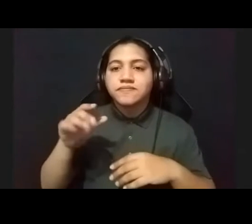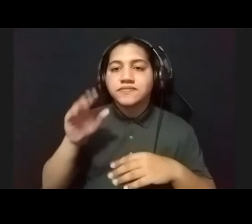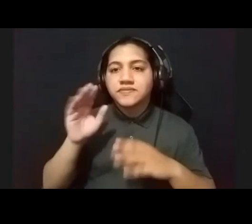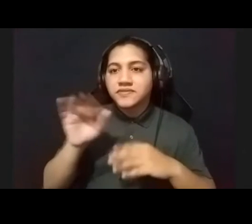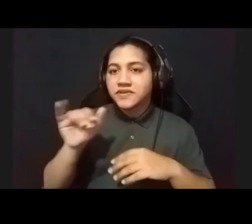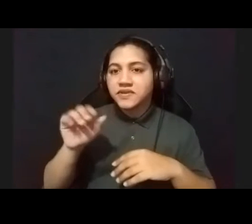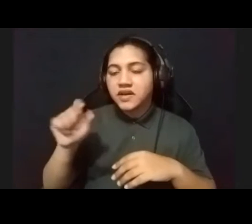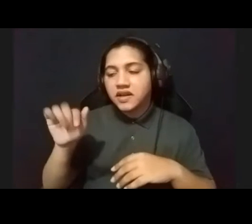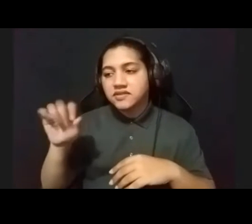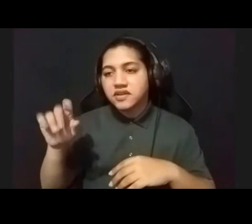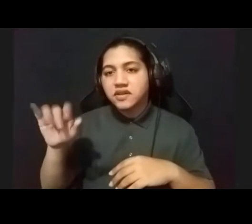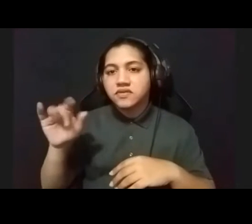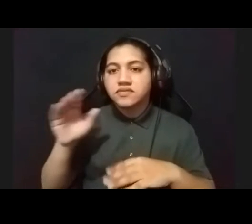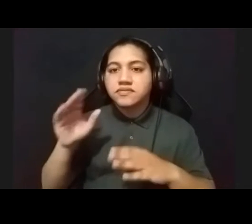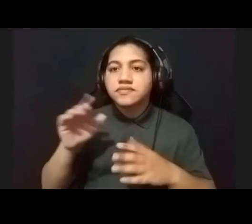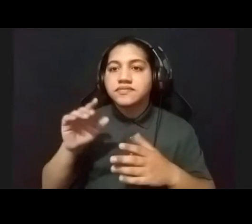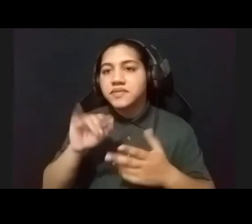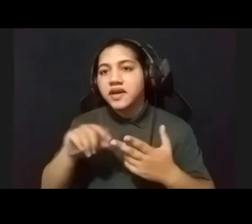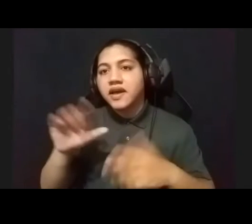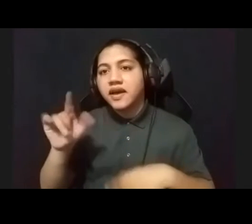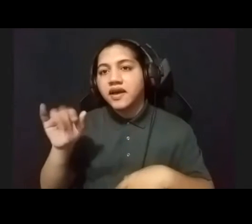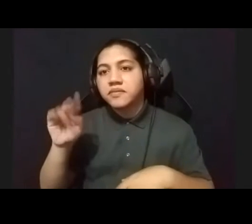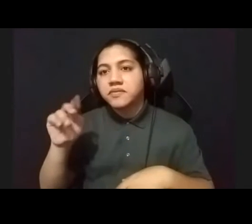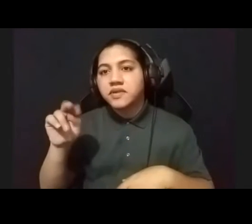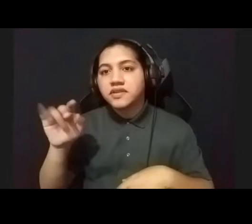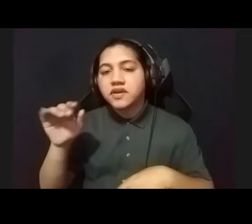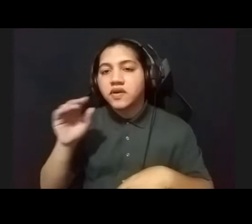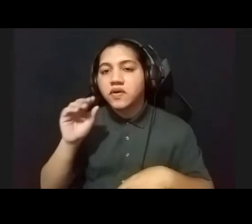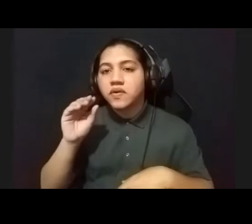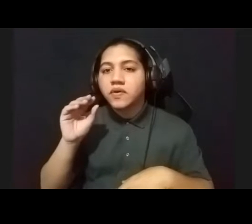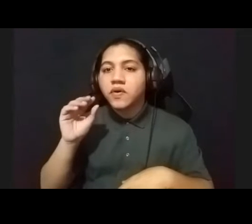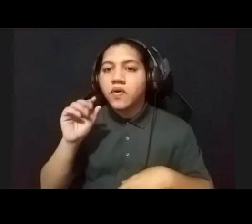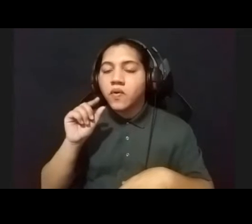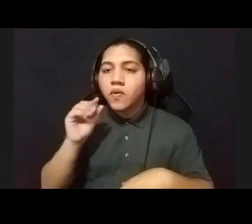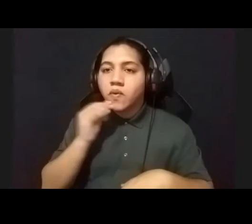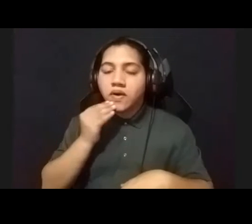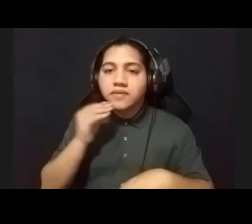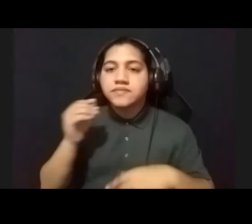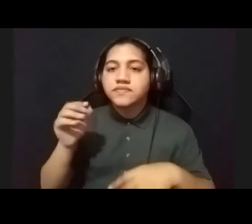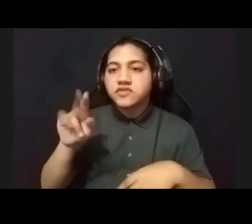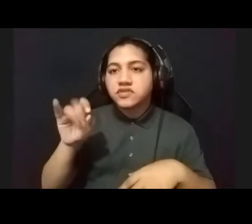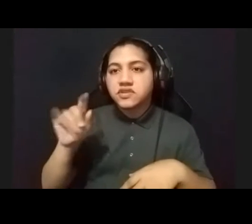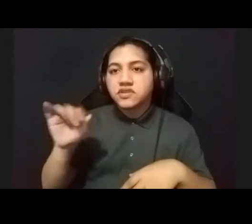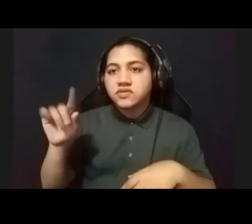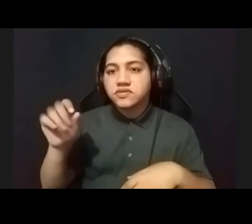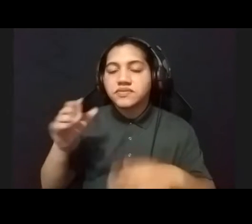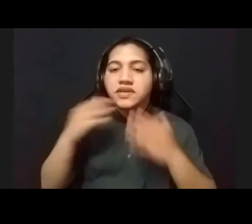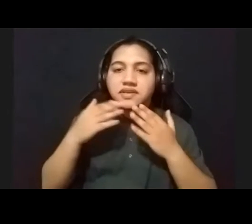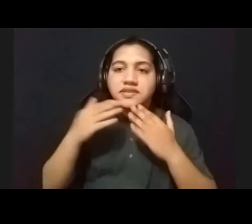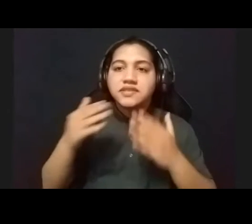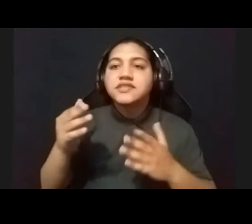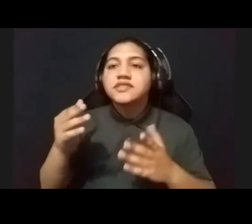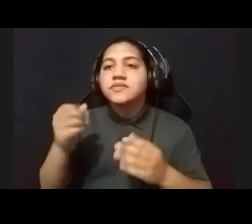Carmen Meléndez desde Guayama. Rosana Duchesne, gracias por apoyar estos eventos y la labor de Tere